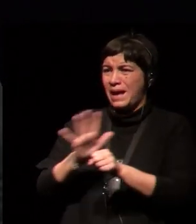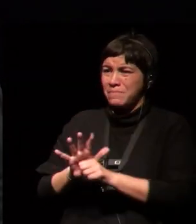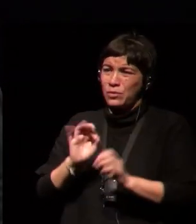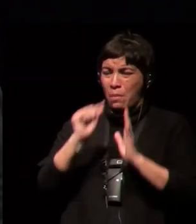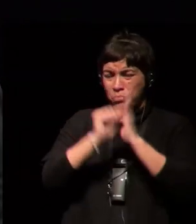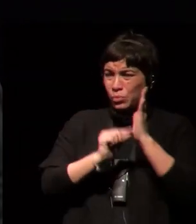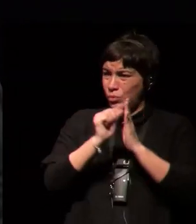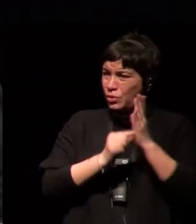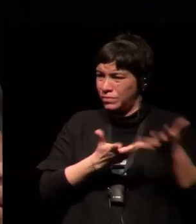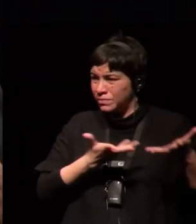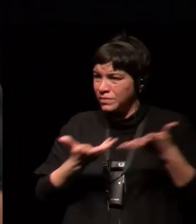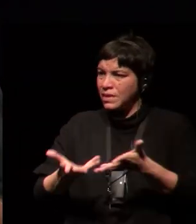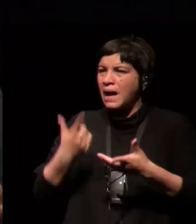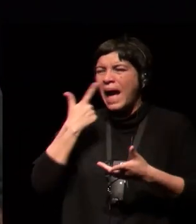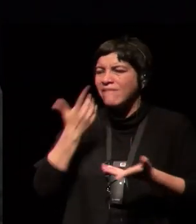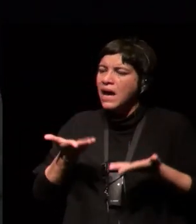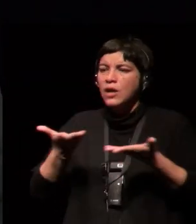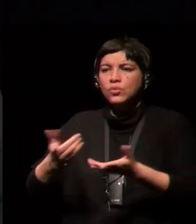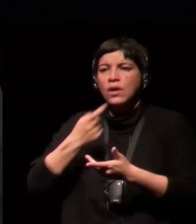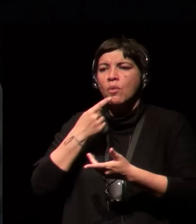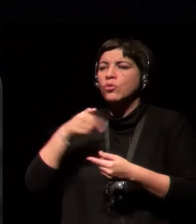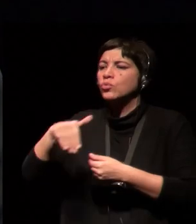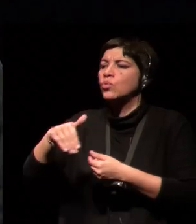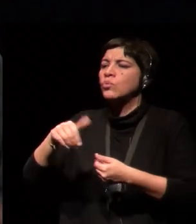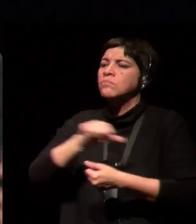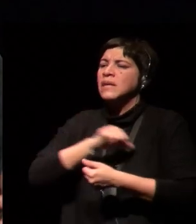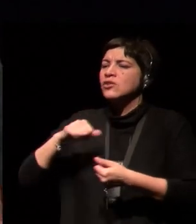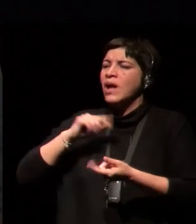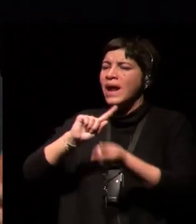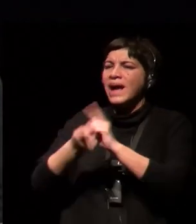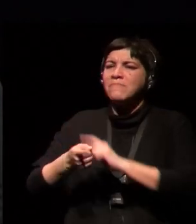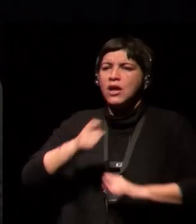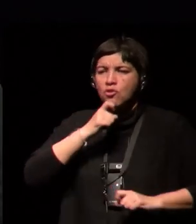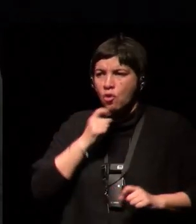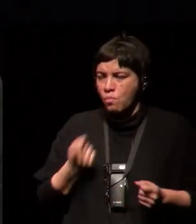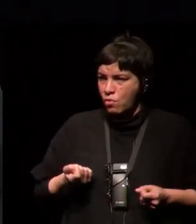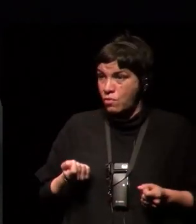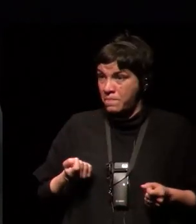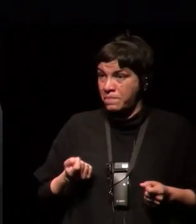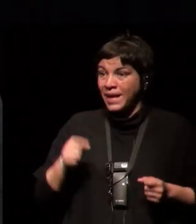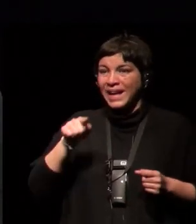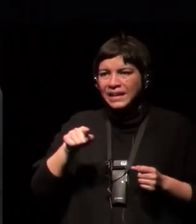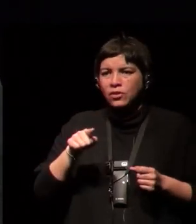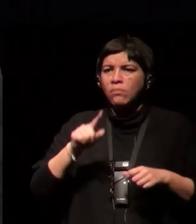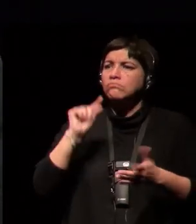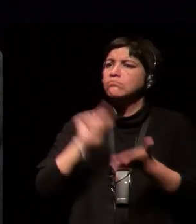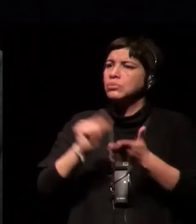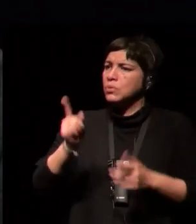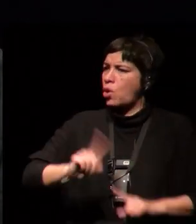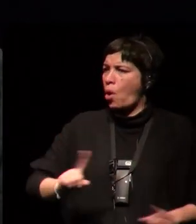puede cambiar su trayectoria personal de un punto o a otro. Y esto lleva tiempo. Por ejemplo, se puede remontar uno